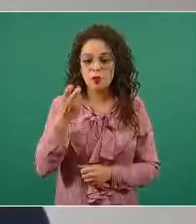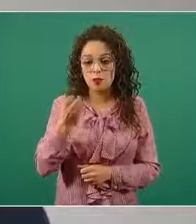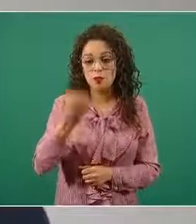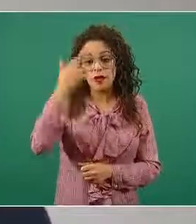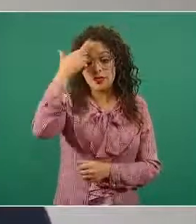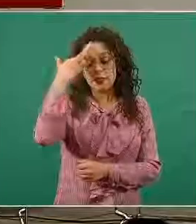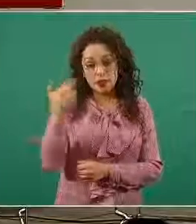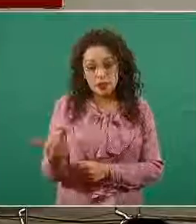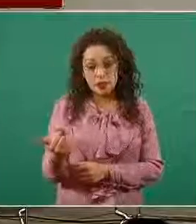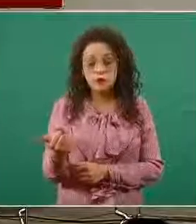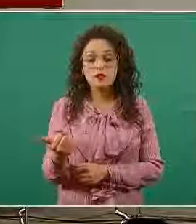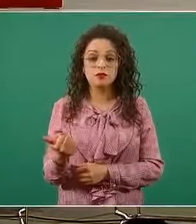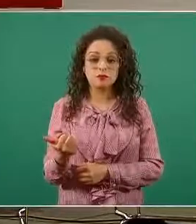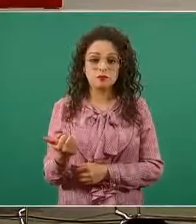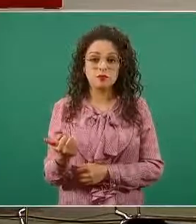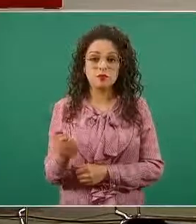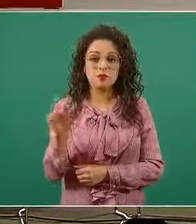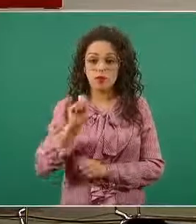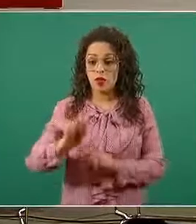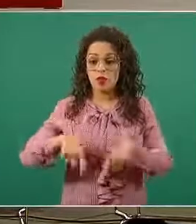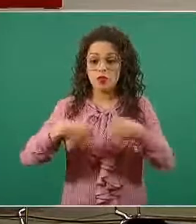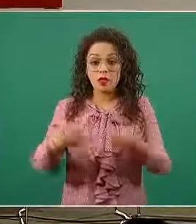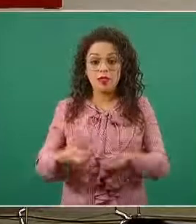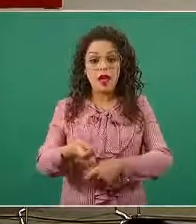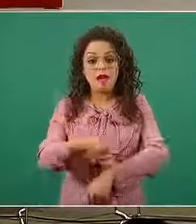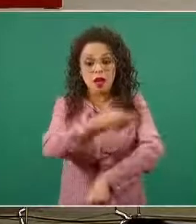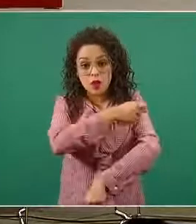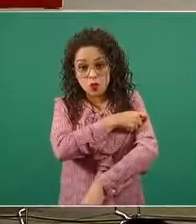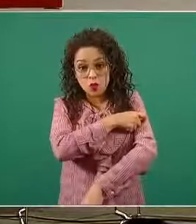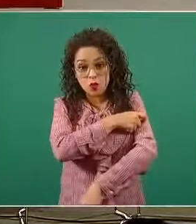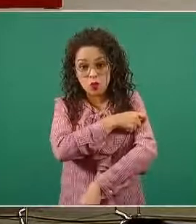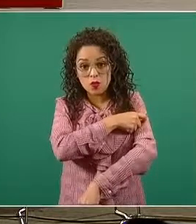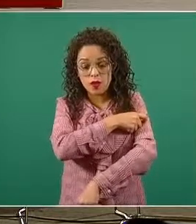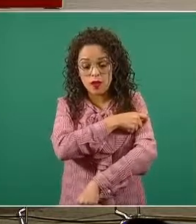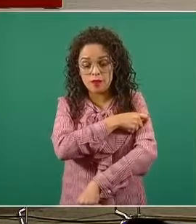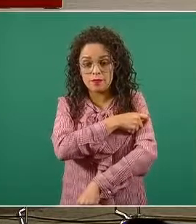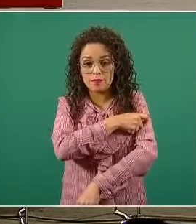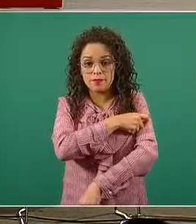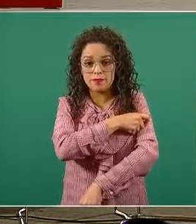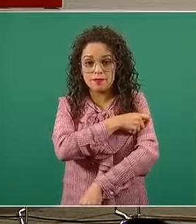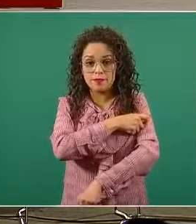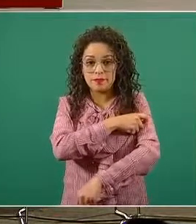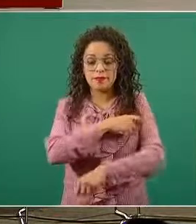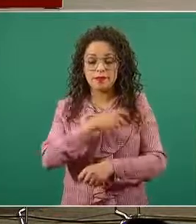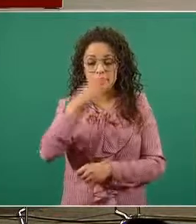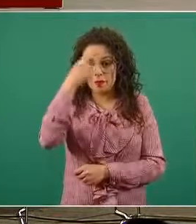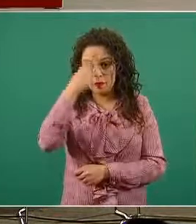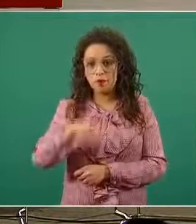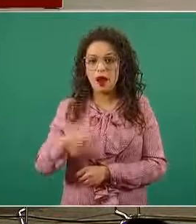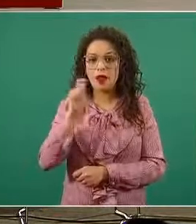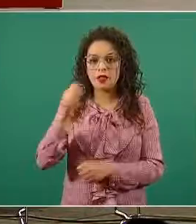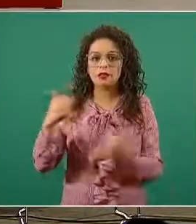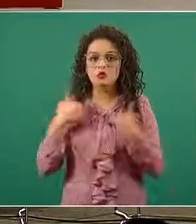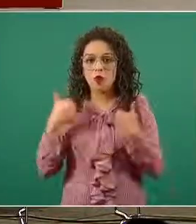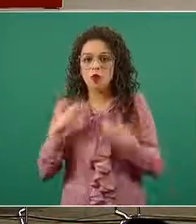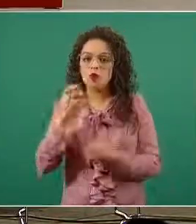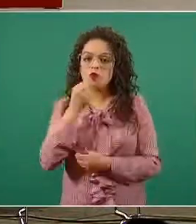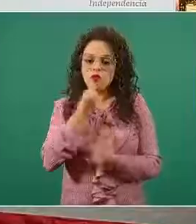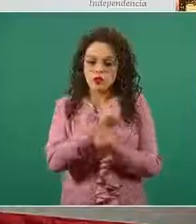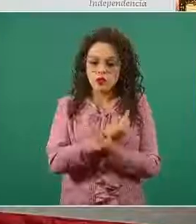esperar que obviamente ante la aplicación de una vacuna, como se hace ya con muchas vacunas para la infancia y la adolescencia que han